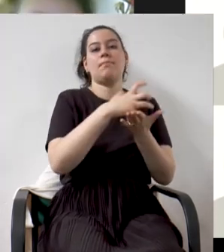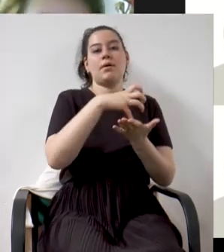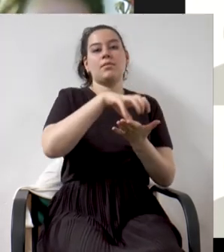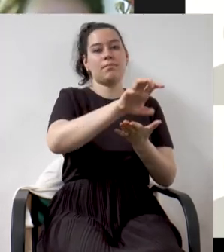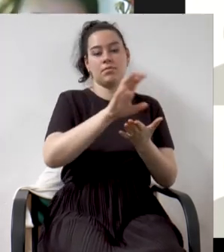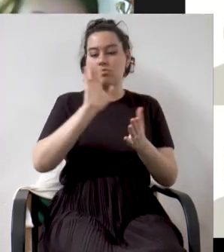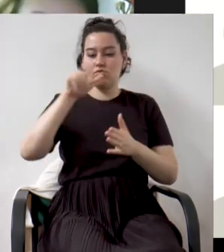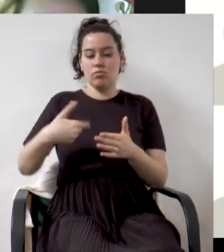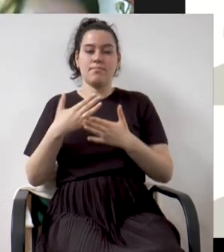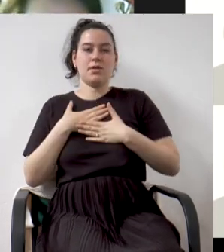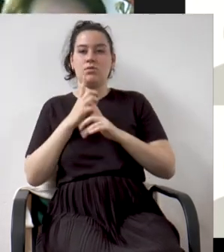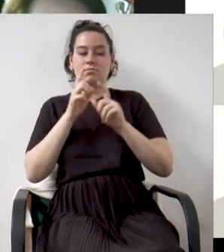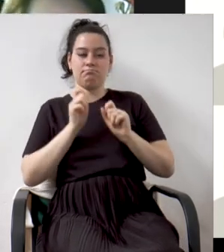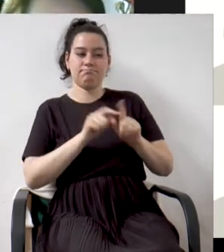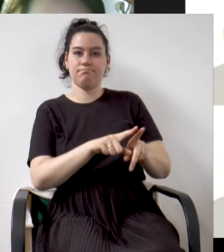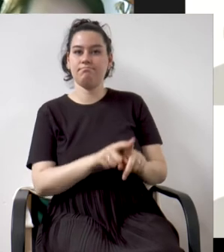de ser un cargo mío.